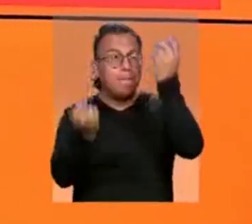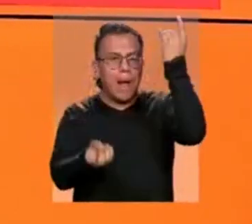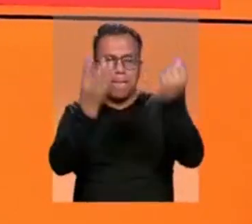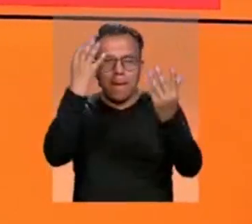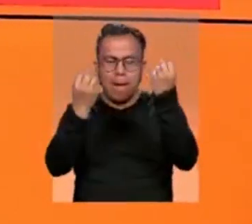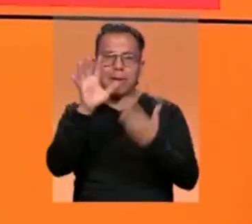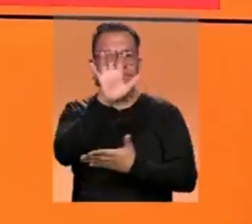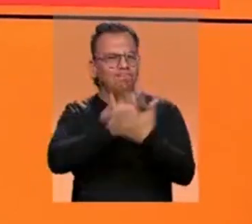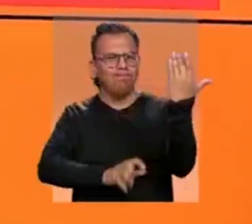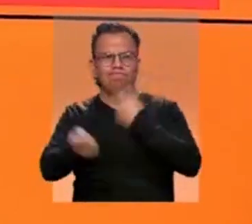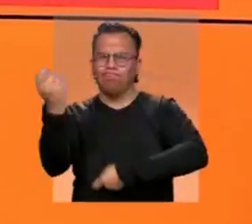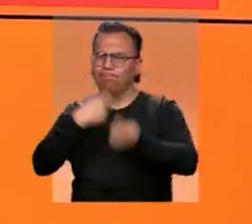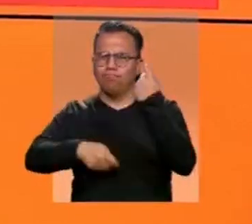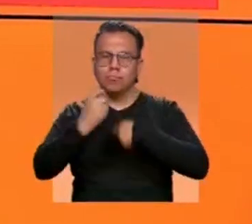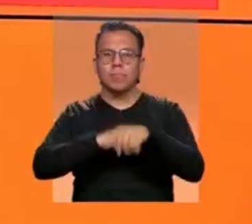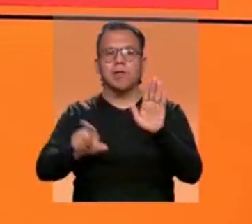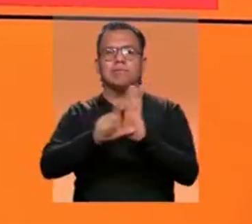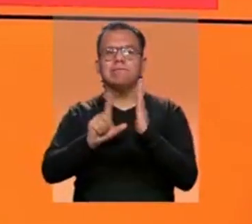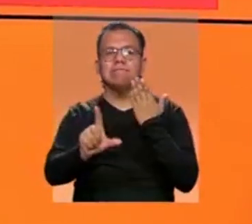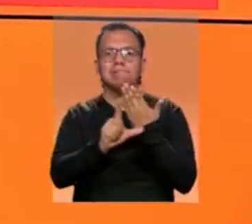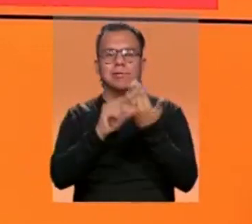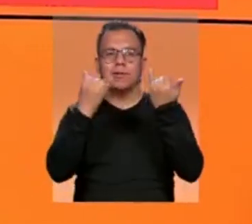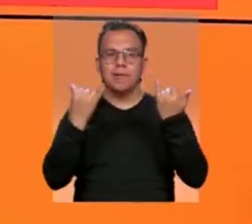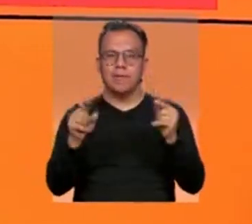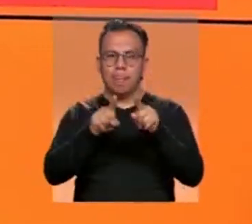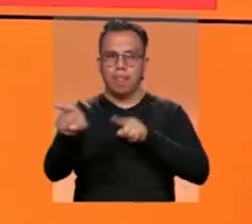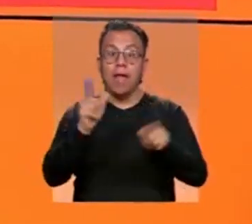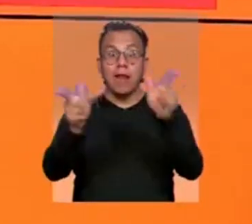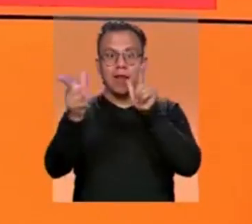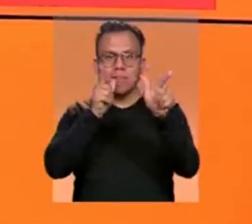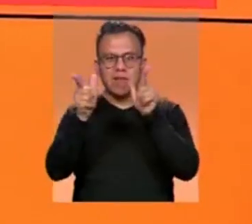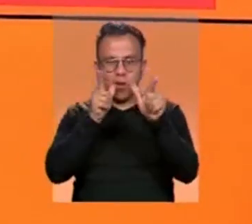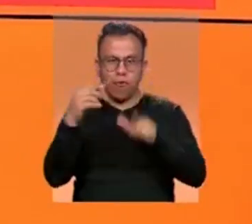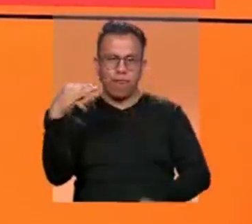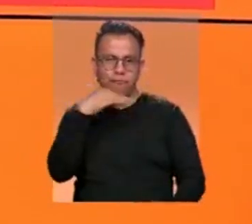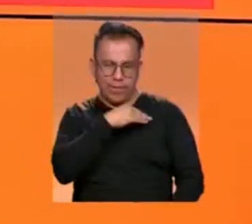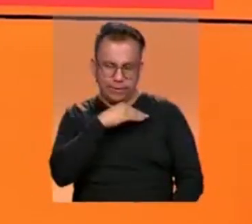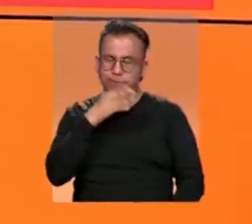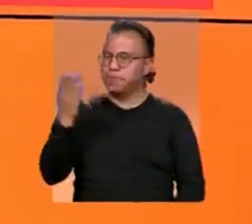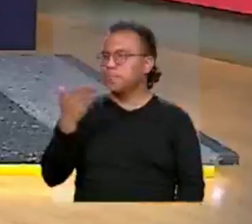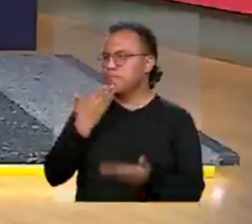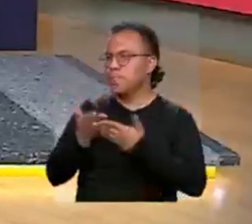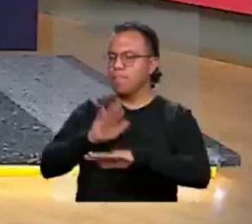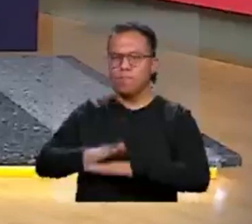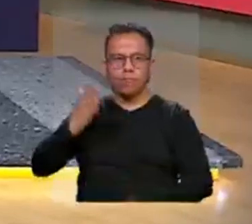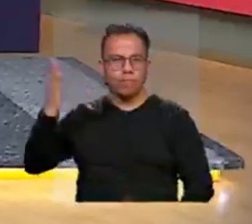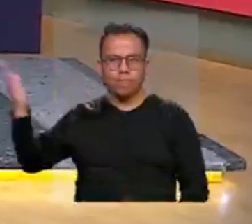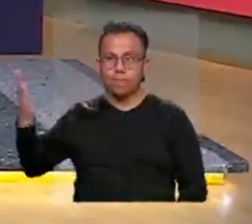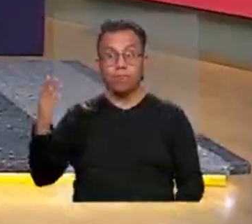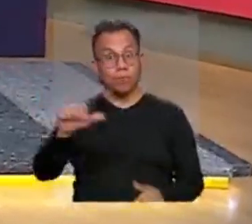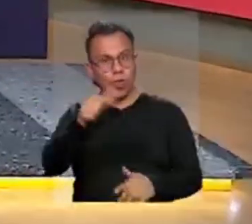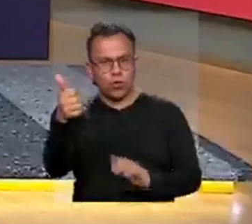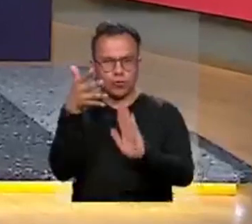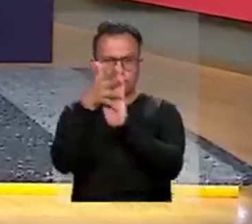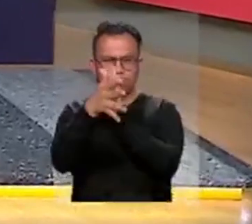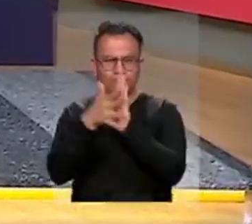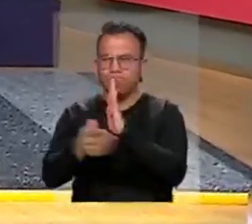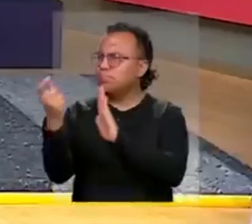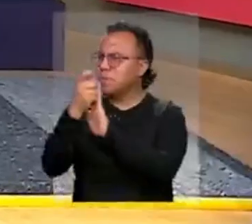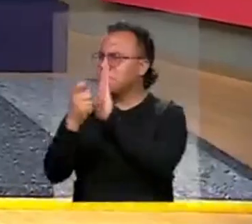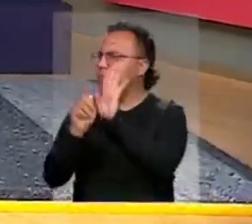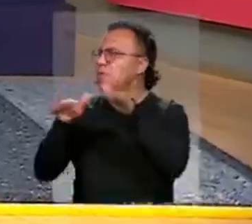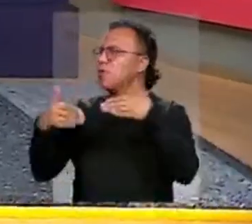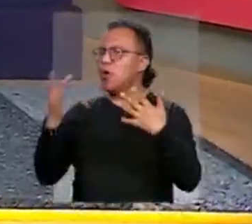velitas evitar la comercialización ilegal de pólvora y el licor adulterado. Andrés Zapata, muy buenas tardes. ¿Qué otros detalles se tiene sobre